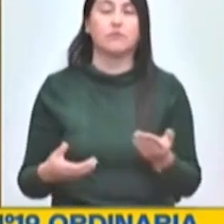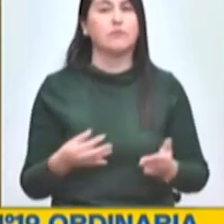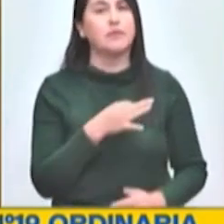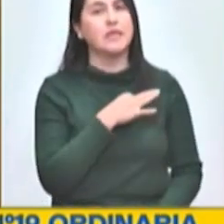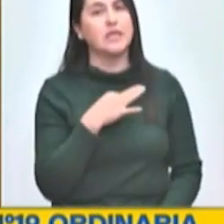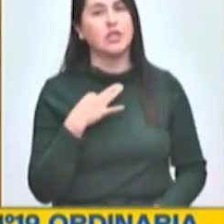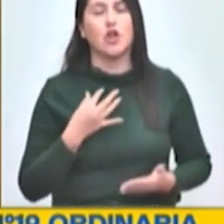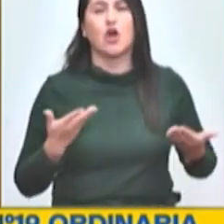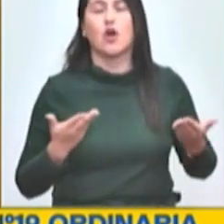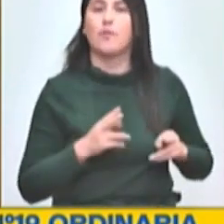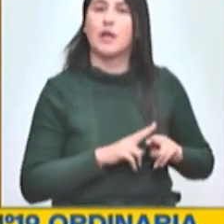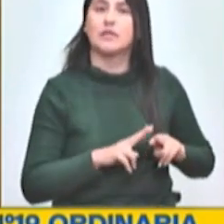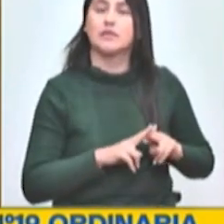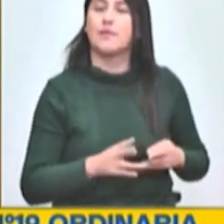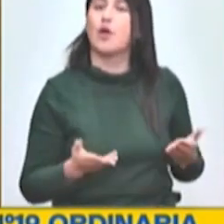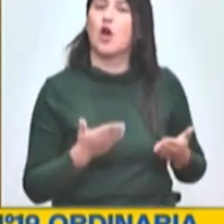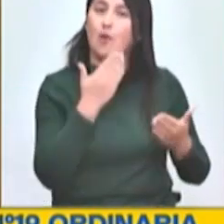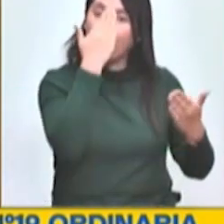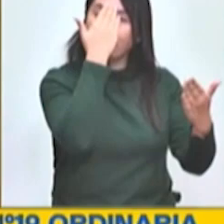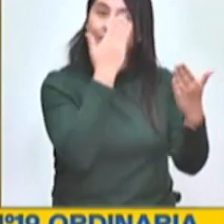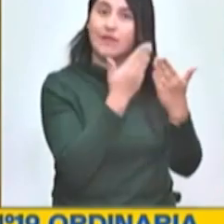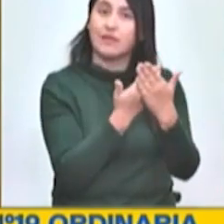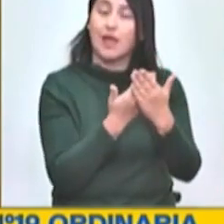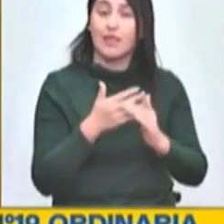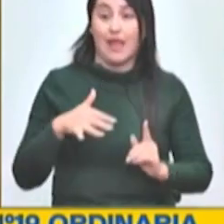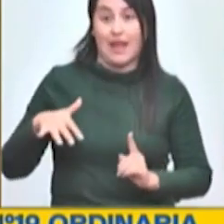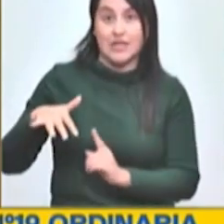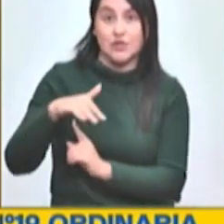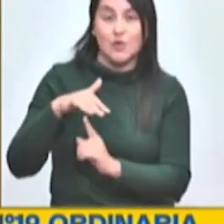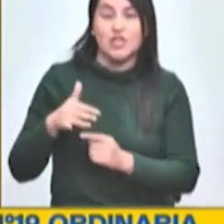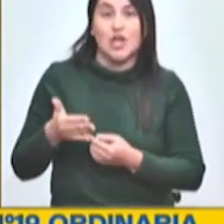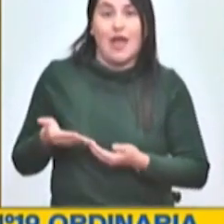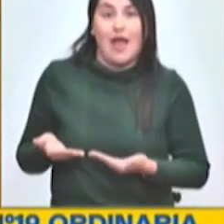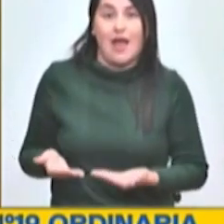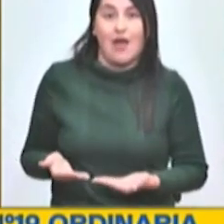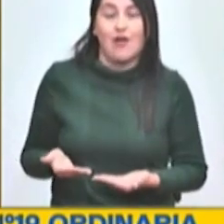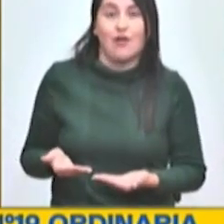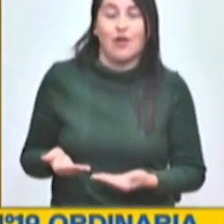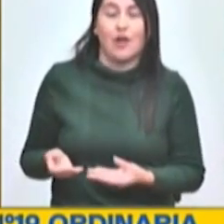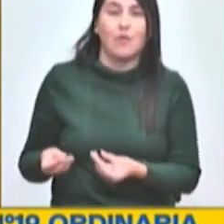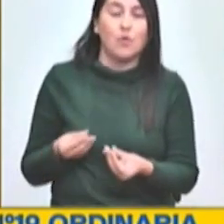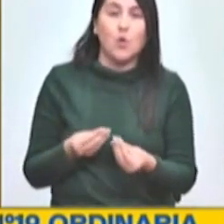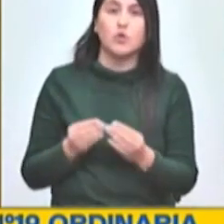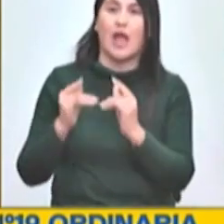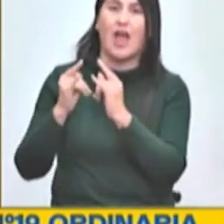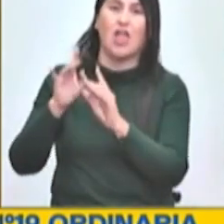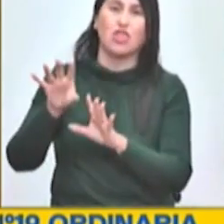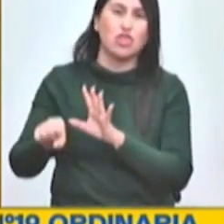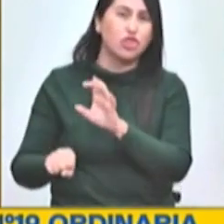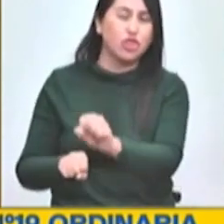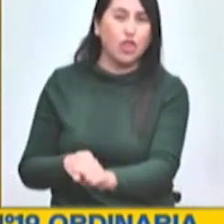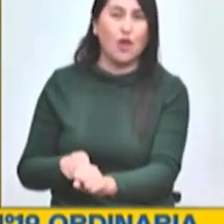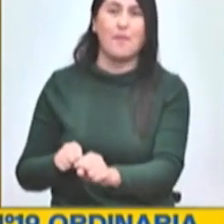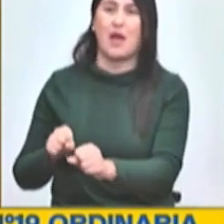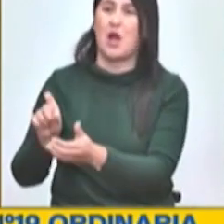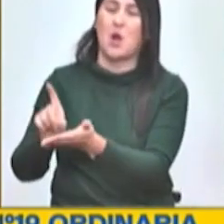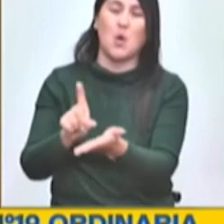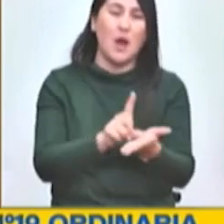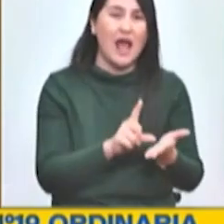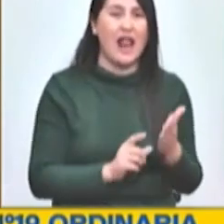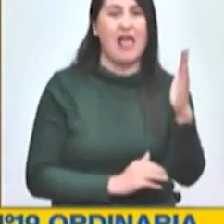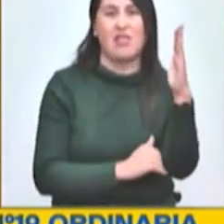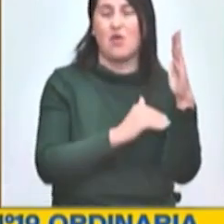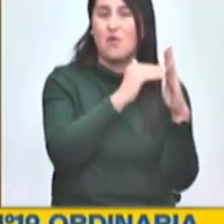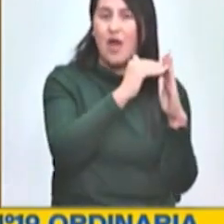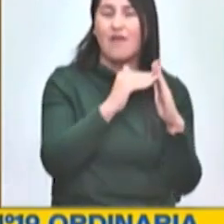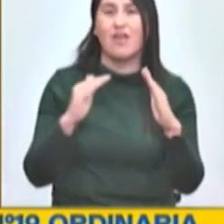cómo lo enfrentamos Porque la realidad No indica hoy día es que estamos llenos verdad de tomas de sitios de terrenos de departamentos de